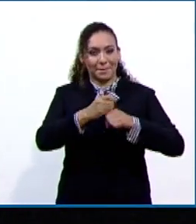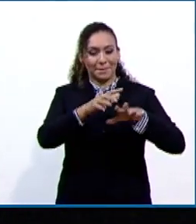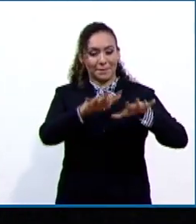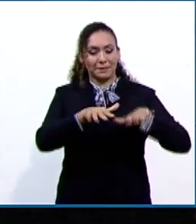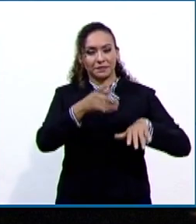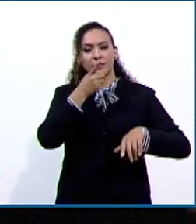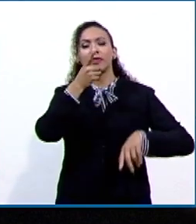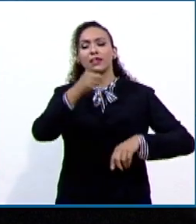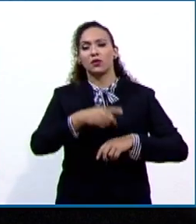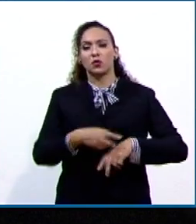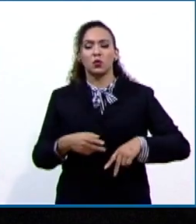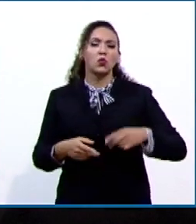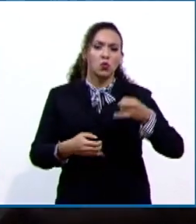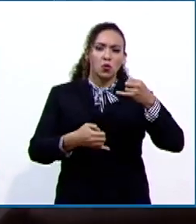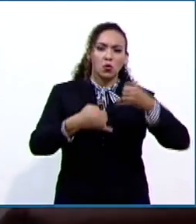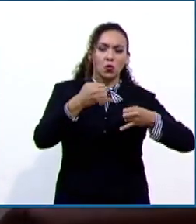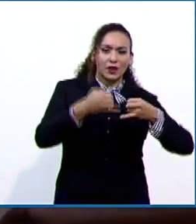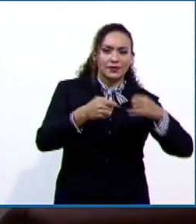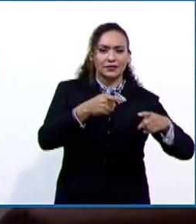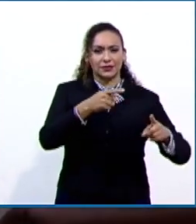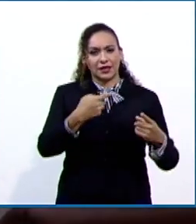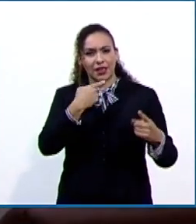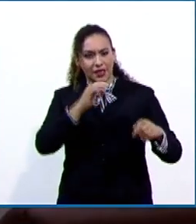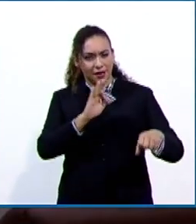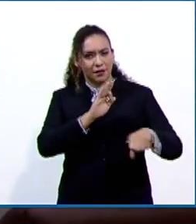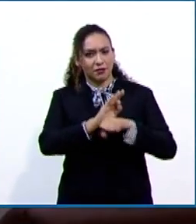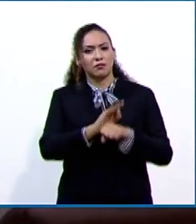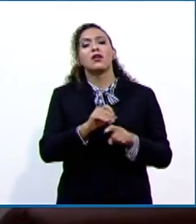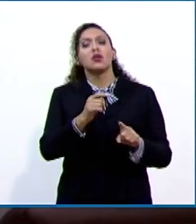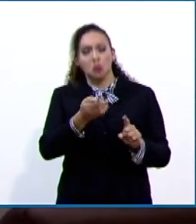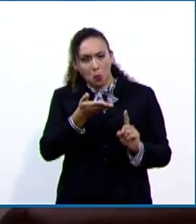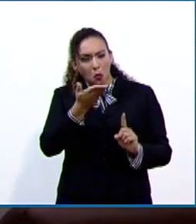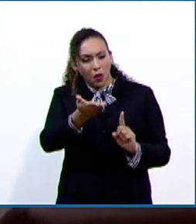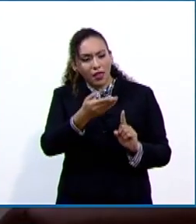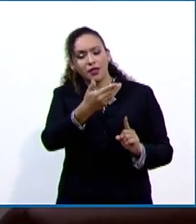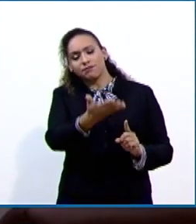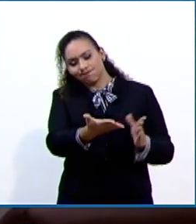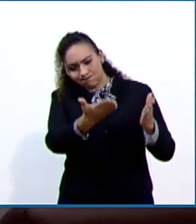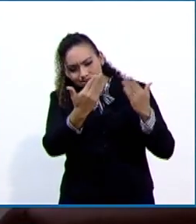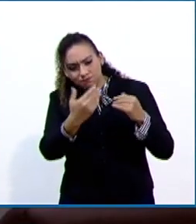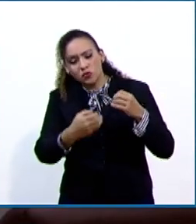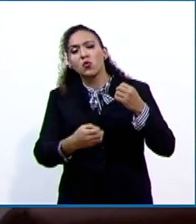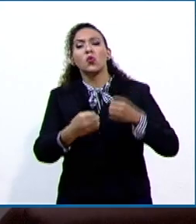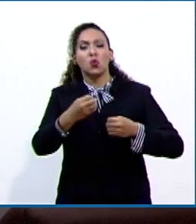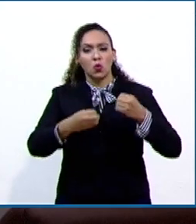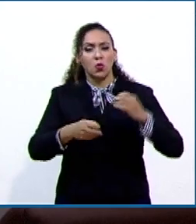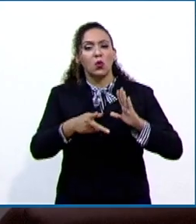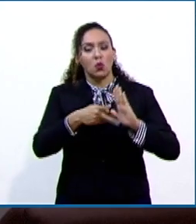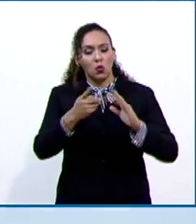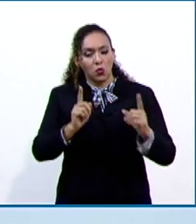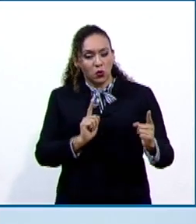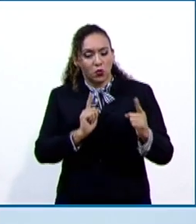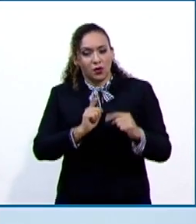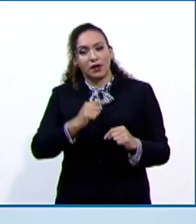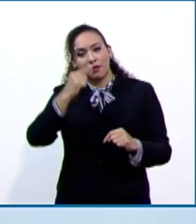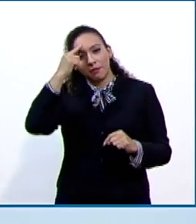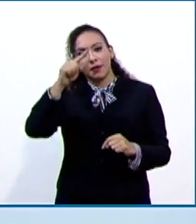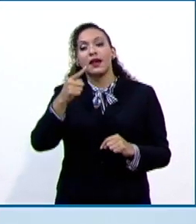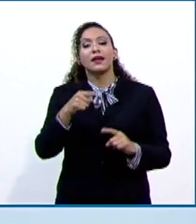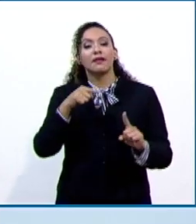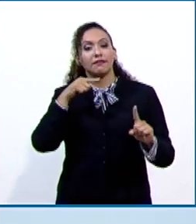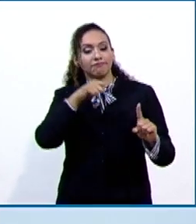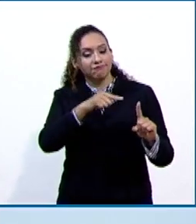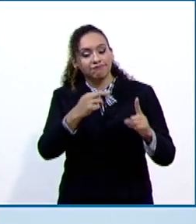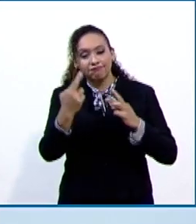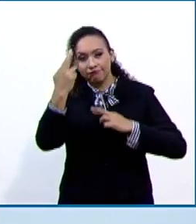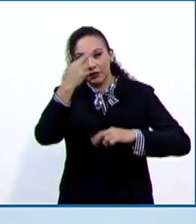determinó que las personas juzgadoras de amparo tienen la obligación de llamar al juicio a la víctima u ofendida del delito en calidad de tercera